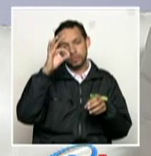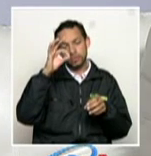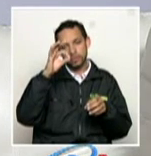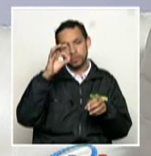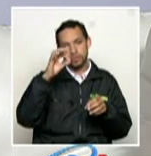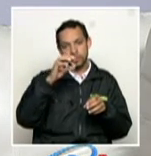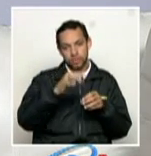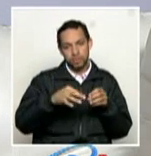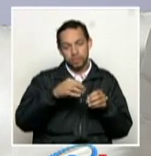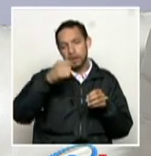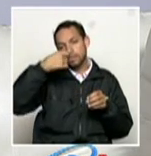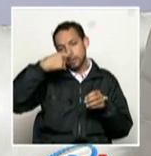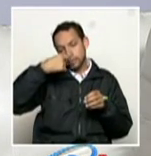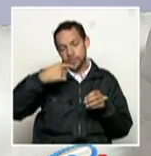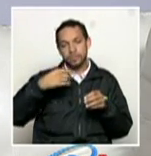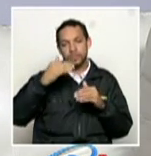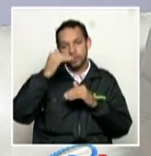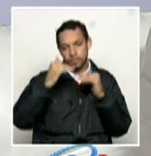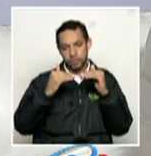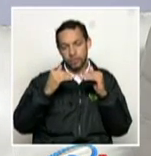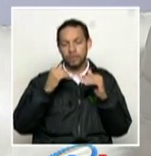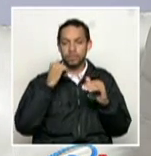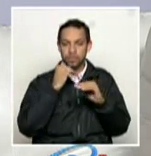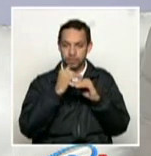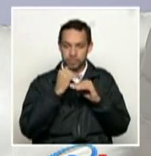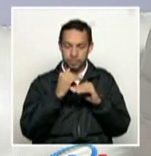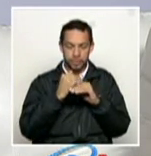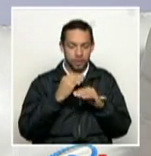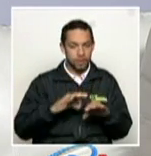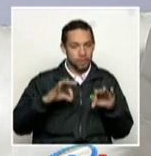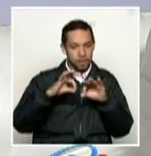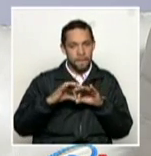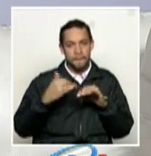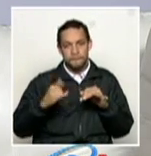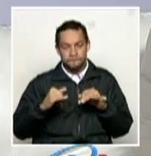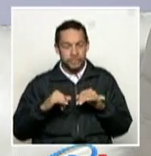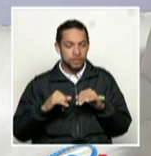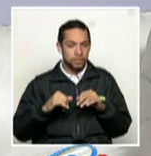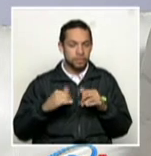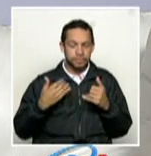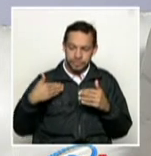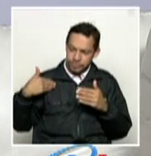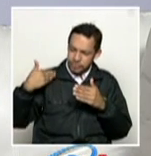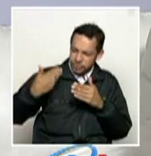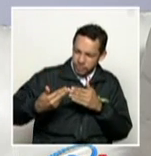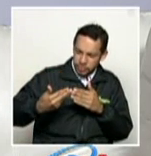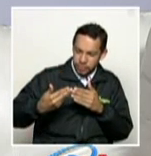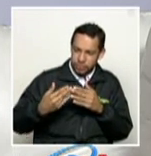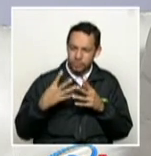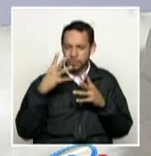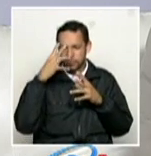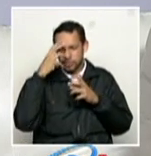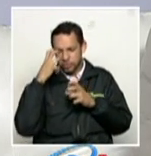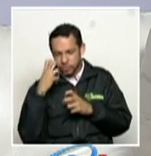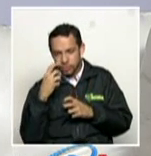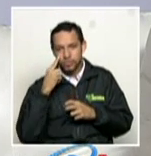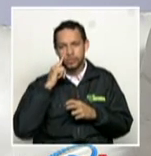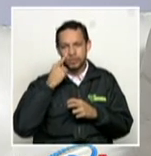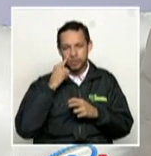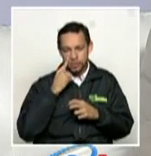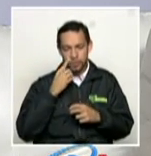quiste con drogas se me había podido quitar. Después, debido a eso, yo he mantenido depresión,